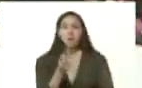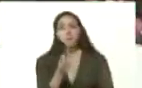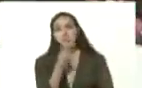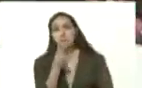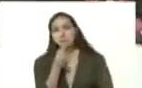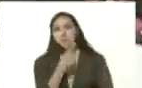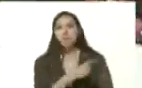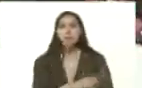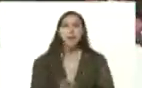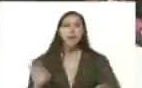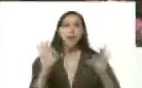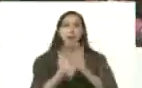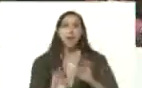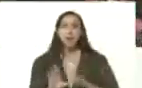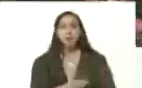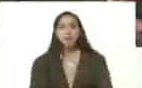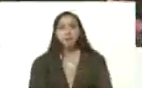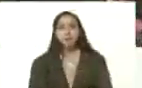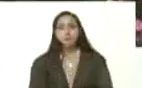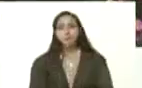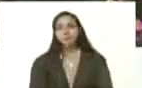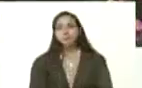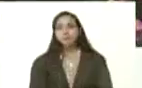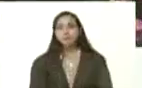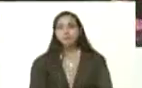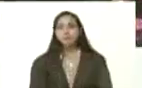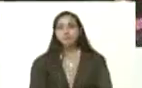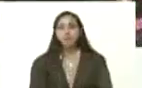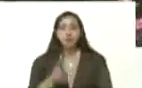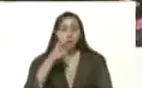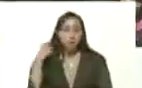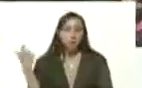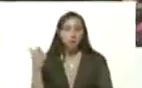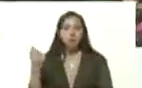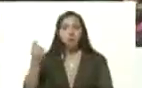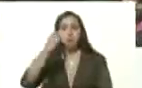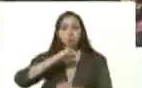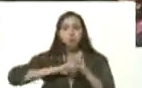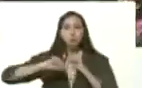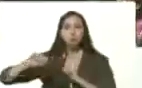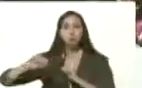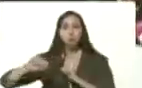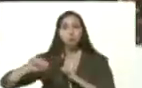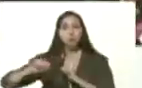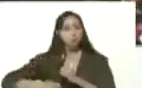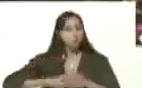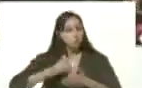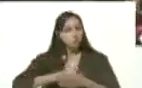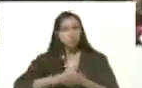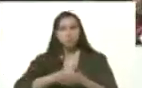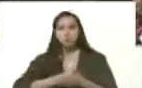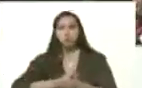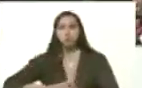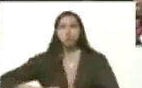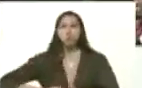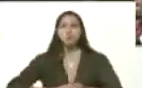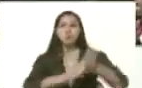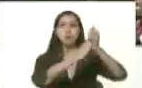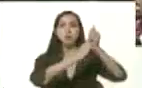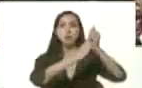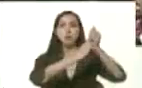el pueblo de Venezuela es un acto heroico. Lo que hacen ustedes, compañeros y compañeras, es un acto